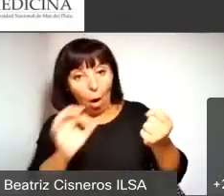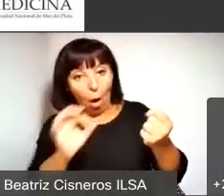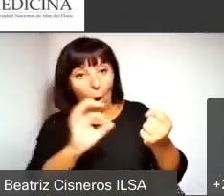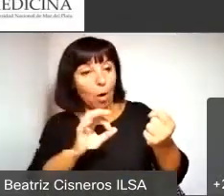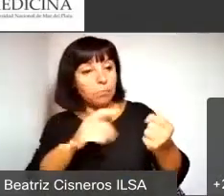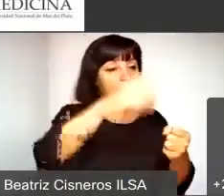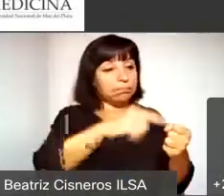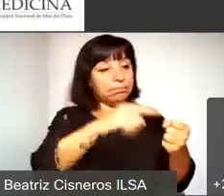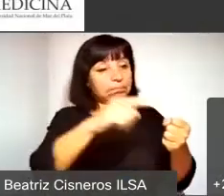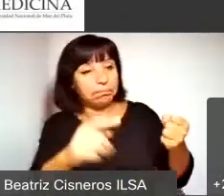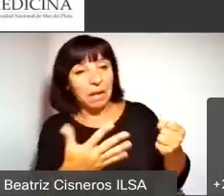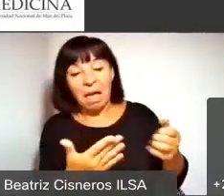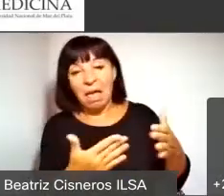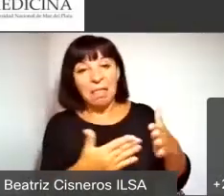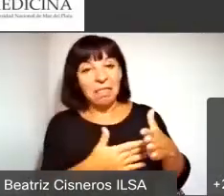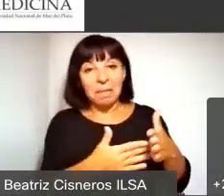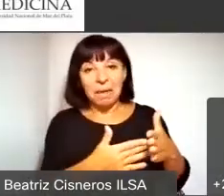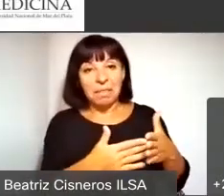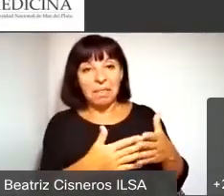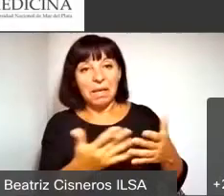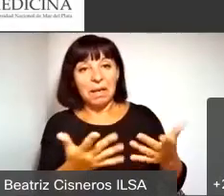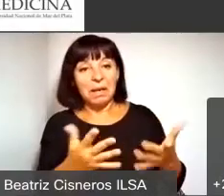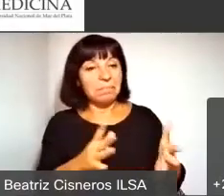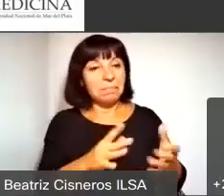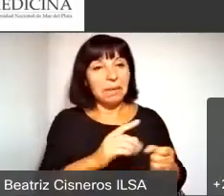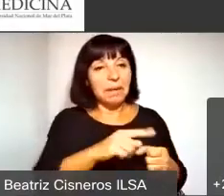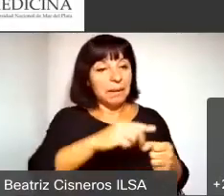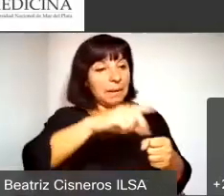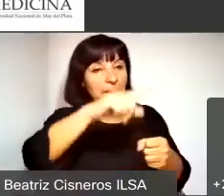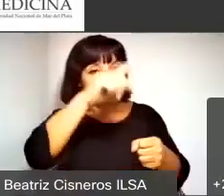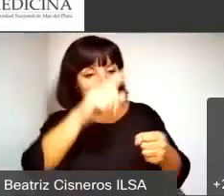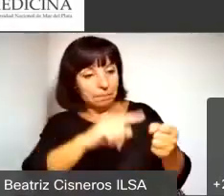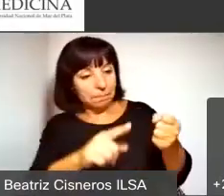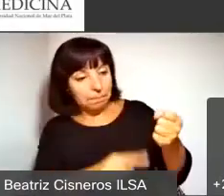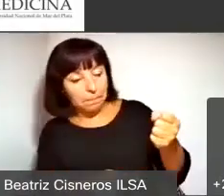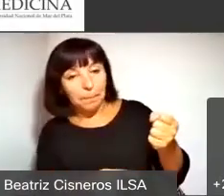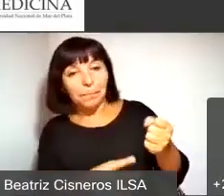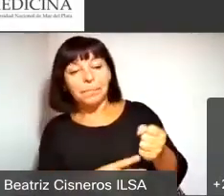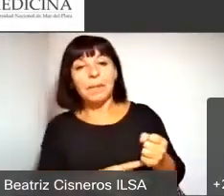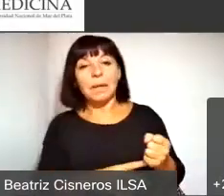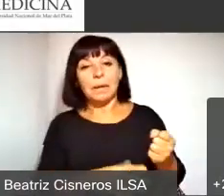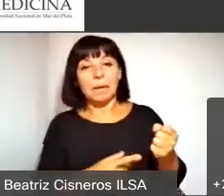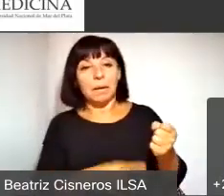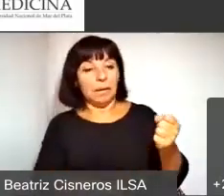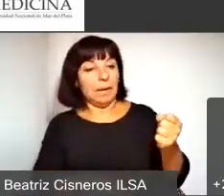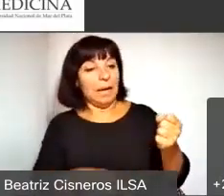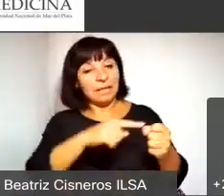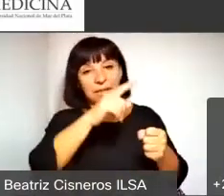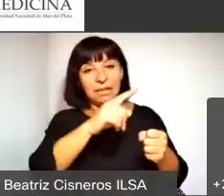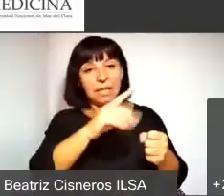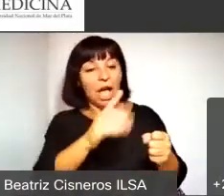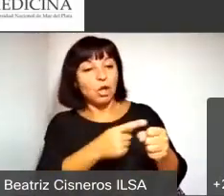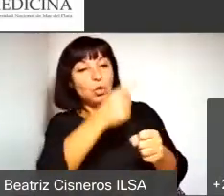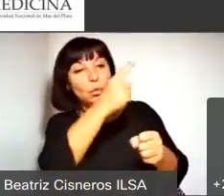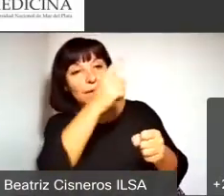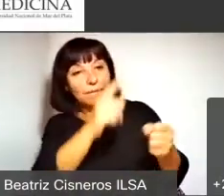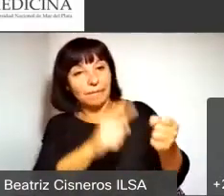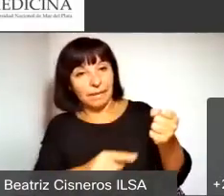forma distribuida regular, ¿sí? Homogénea en la